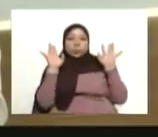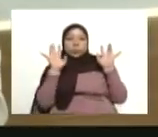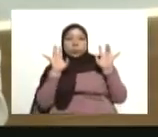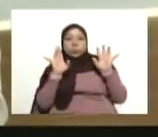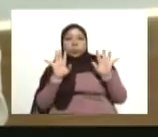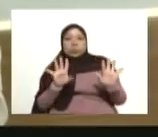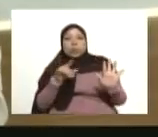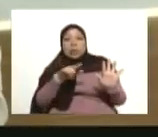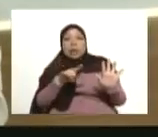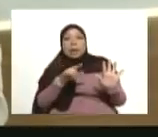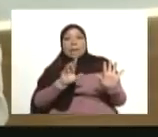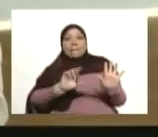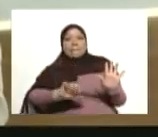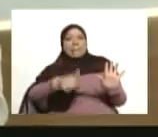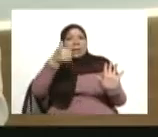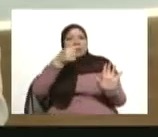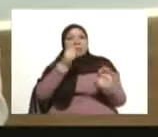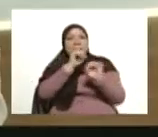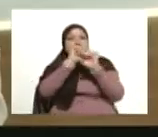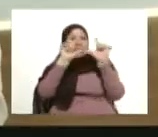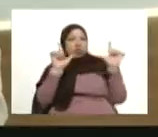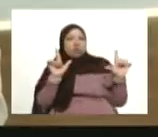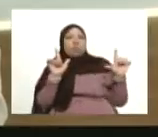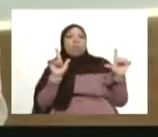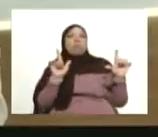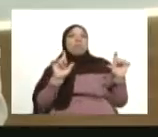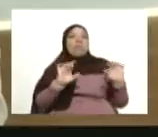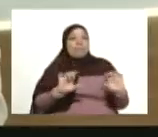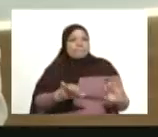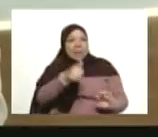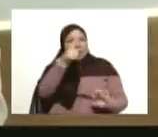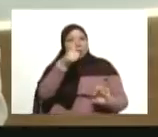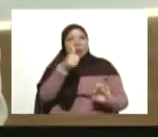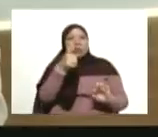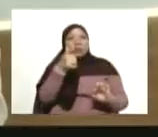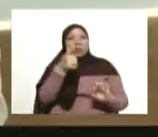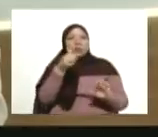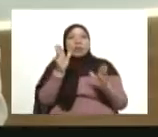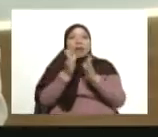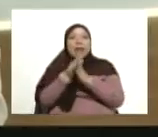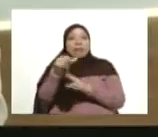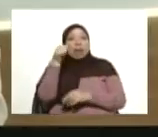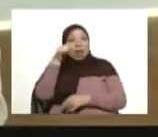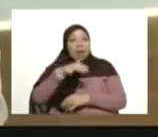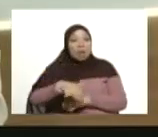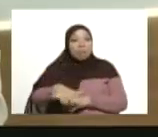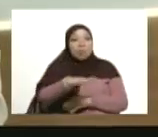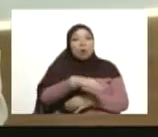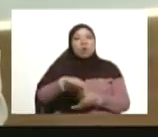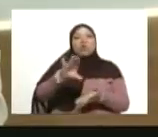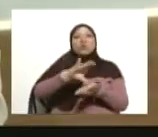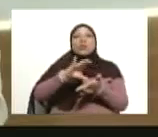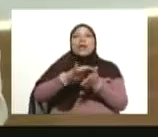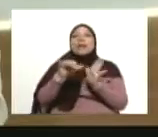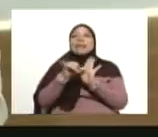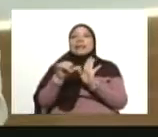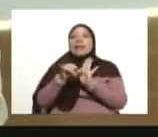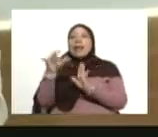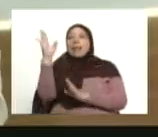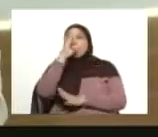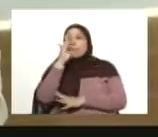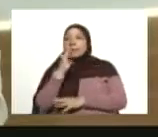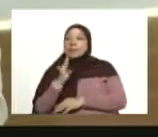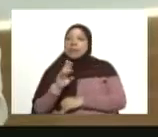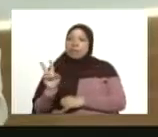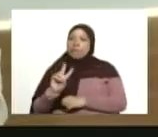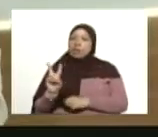me impactó de todas, todas me impactaron, pero la que más me impactó fue la de Santa Elena de Guairén. Hermosísima. Además, porque yo conozco